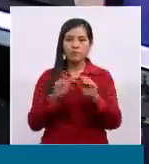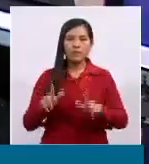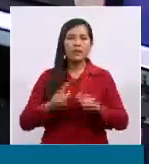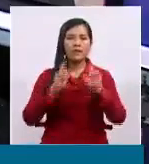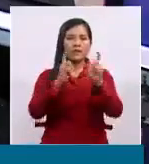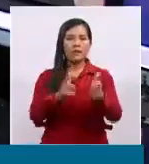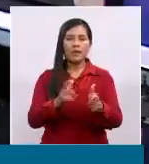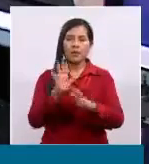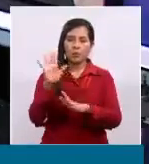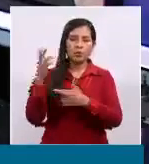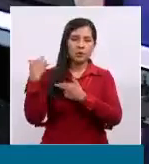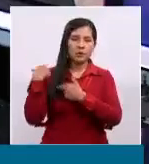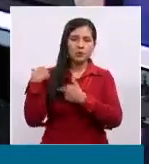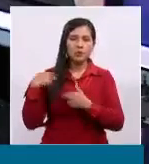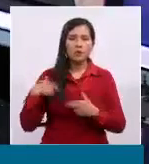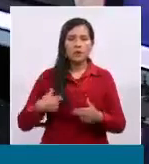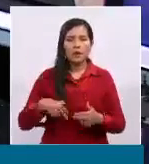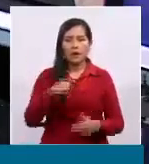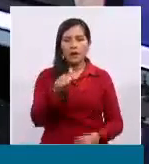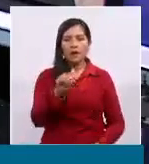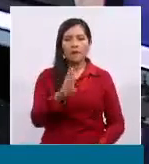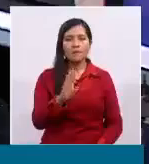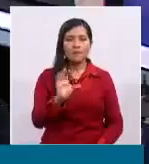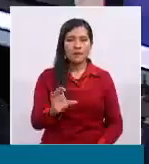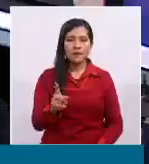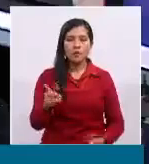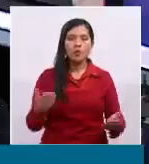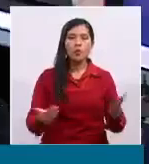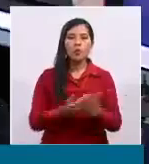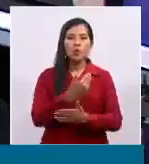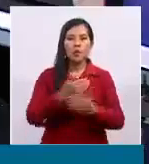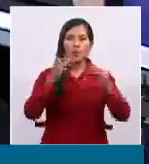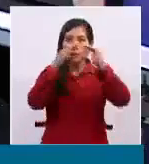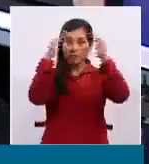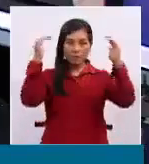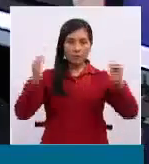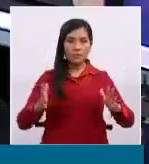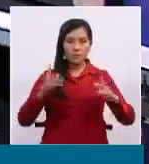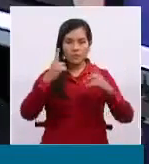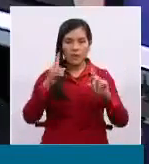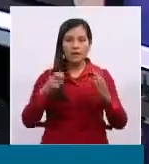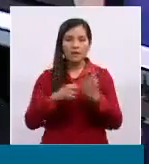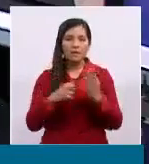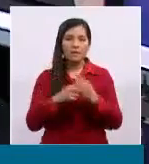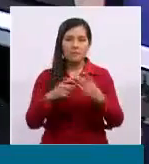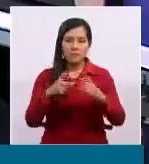parte de la ABC de nuevas estaciones de peaje